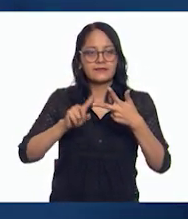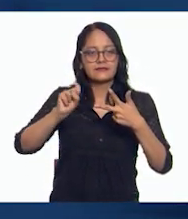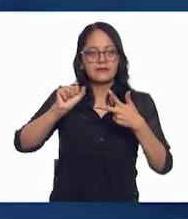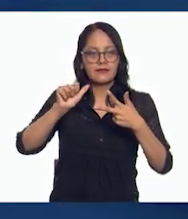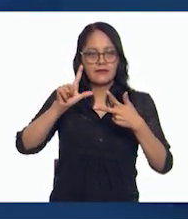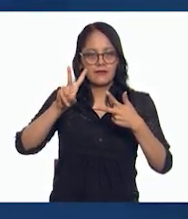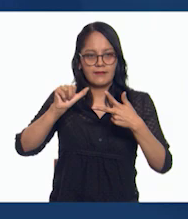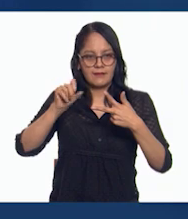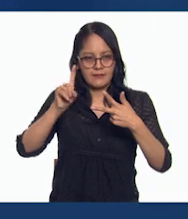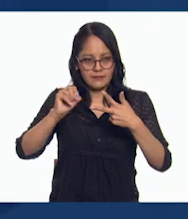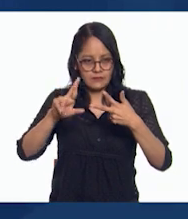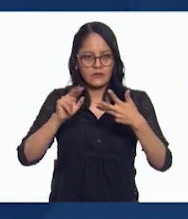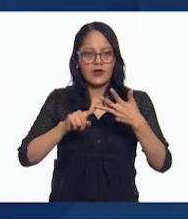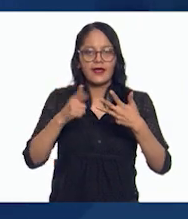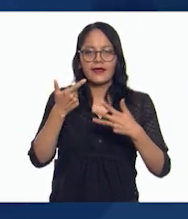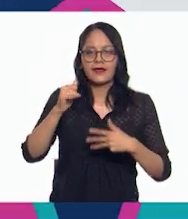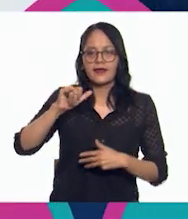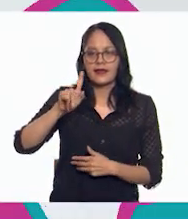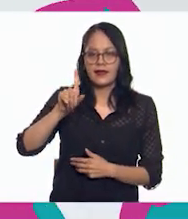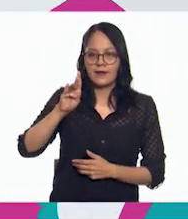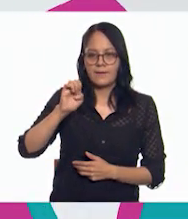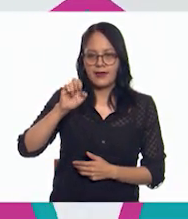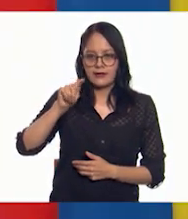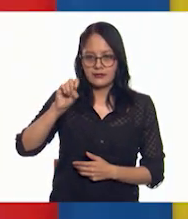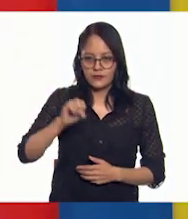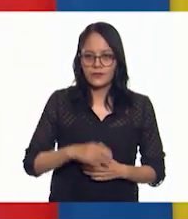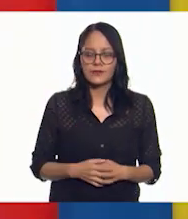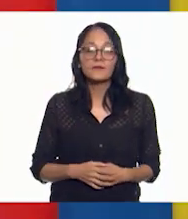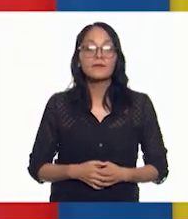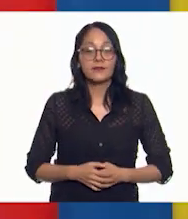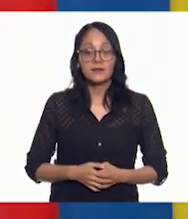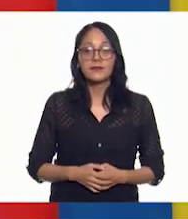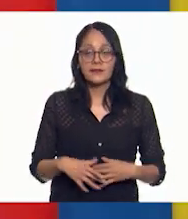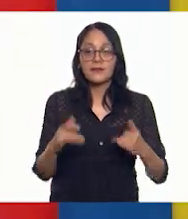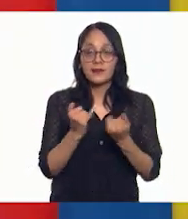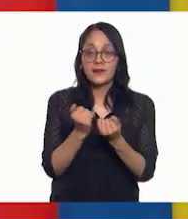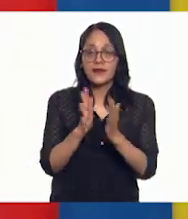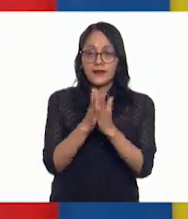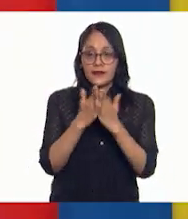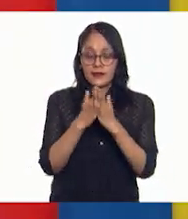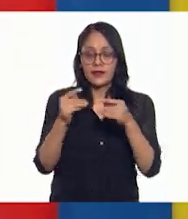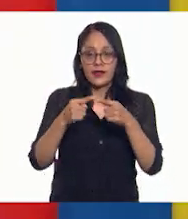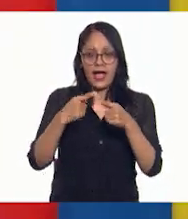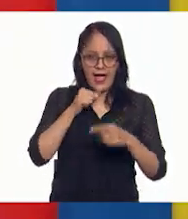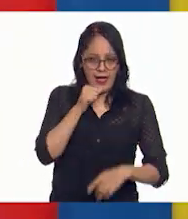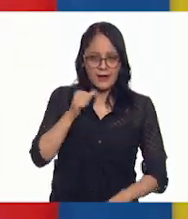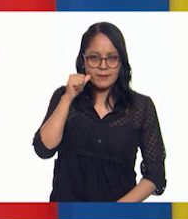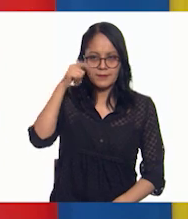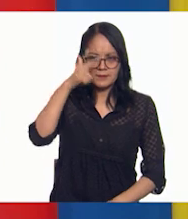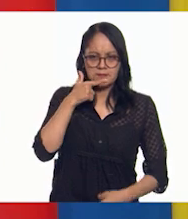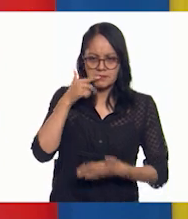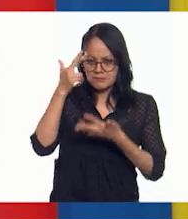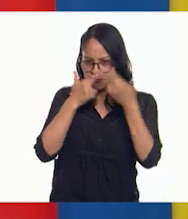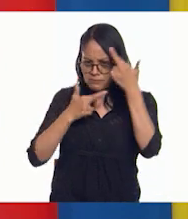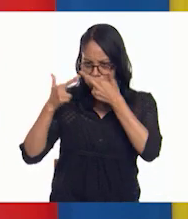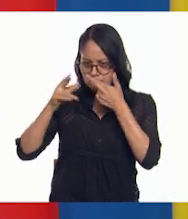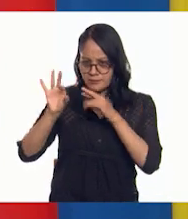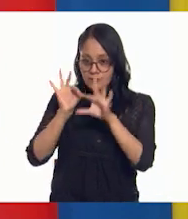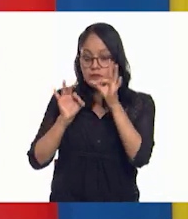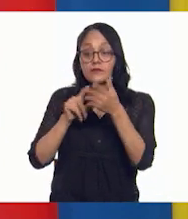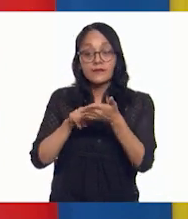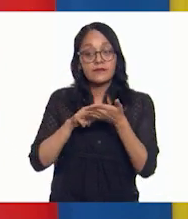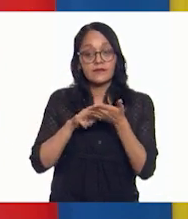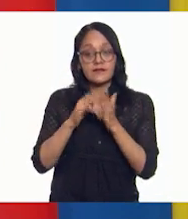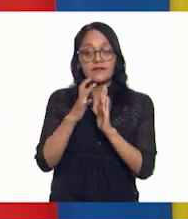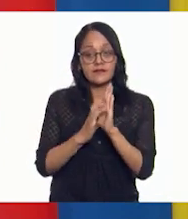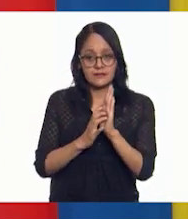Novo, Gilberto Owen. De hecho, en la revisión de los libros de lecturas que realicé ayer, hallé textos de varios de ellos